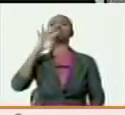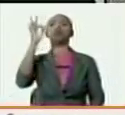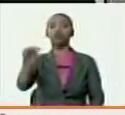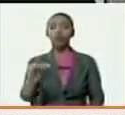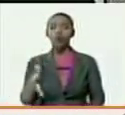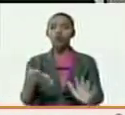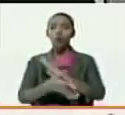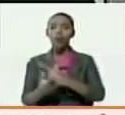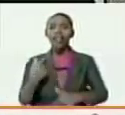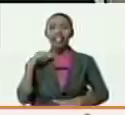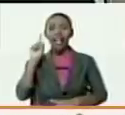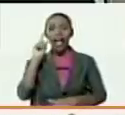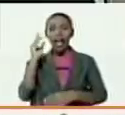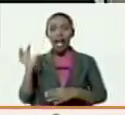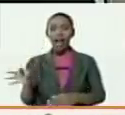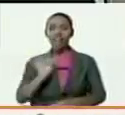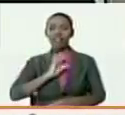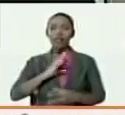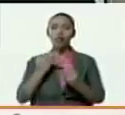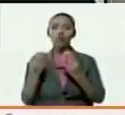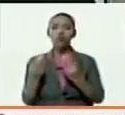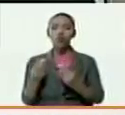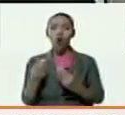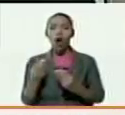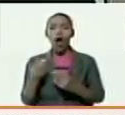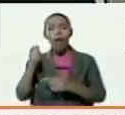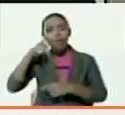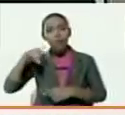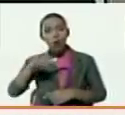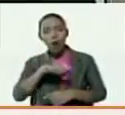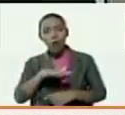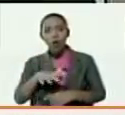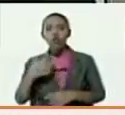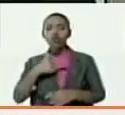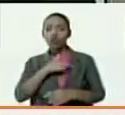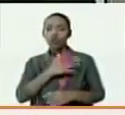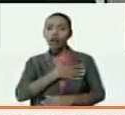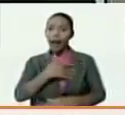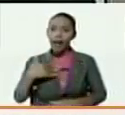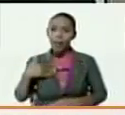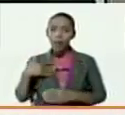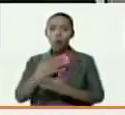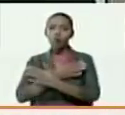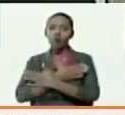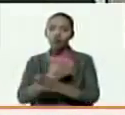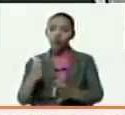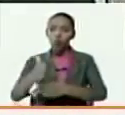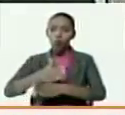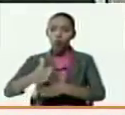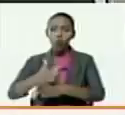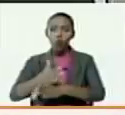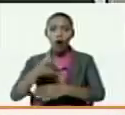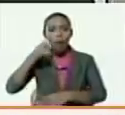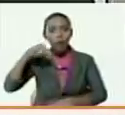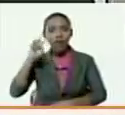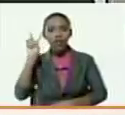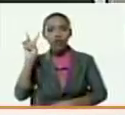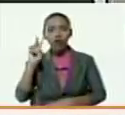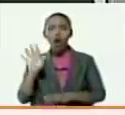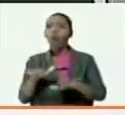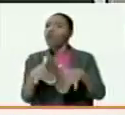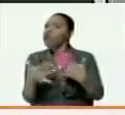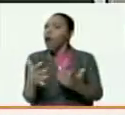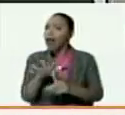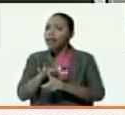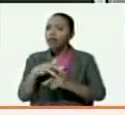afecta a la población general del país. Y bueno, queremos compartir con el pueblo venezolano cuál es la situación